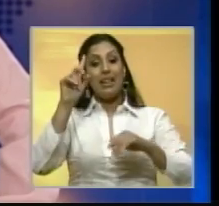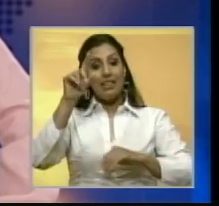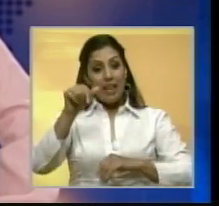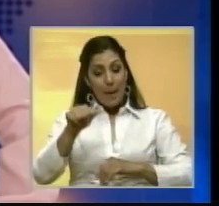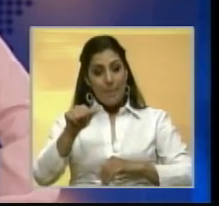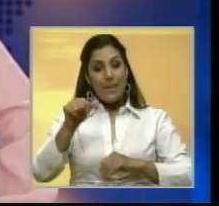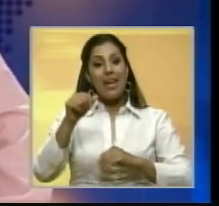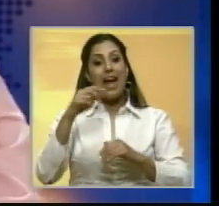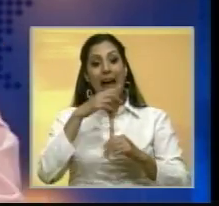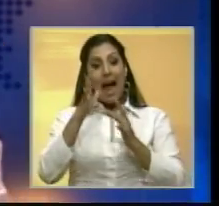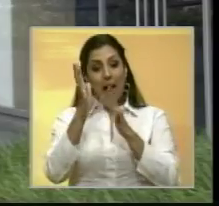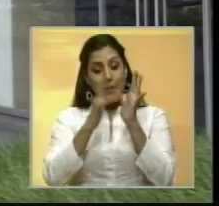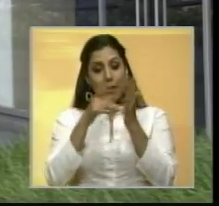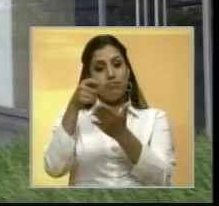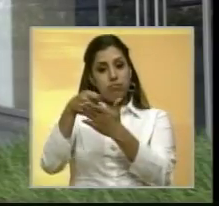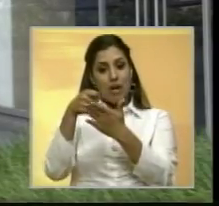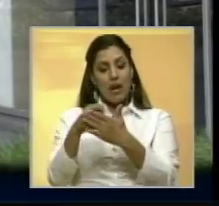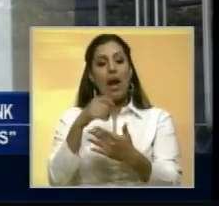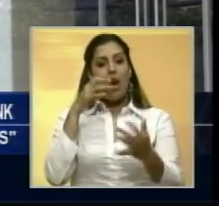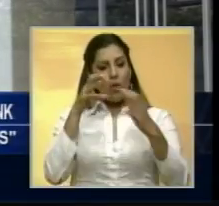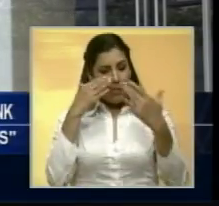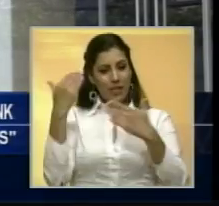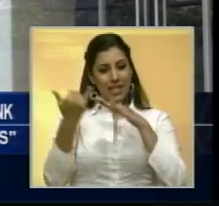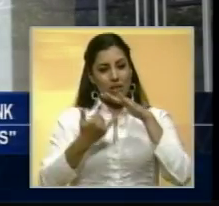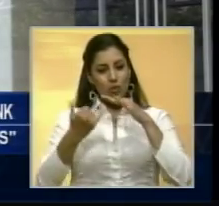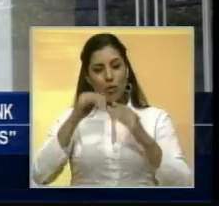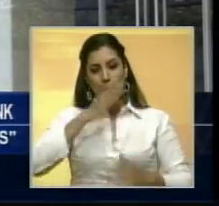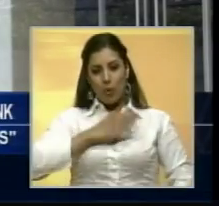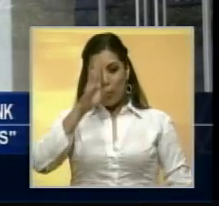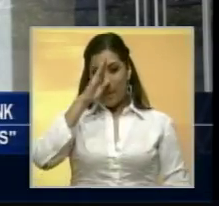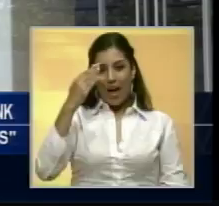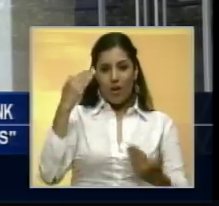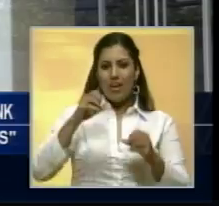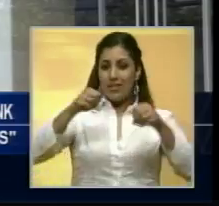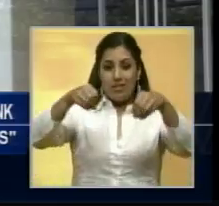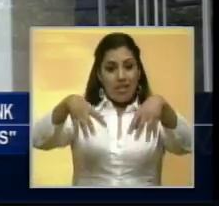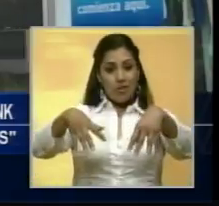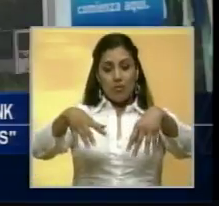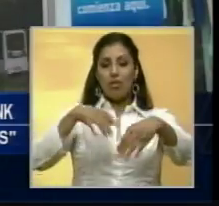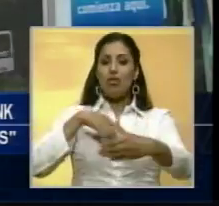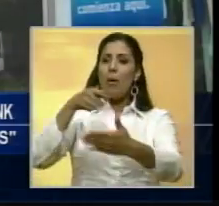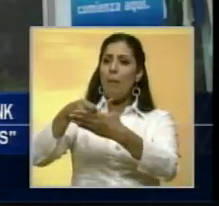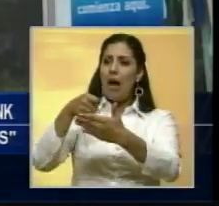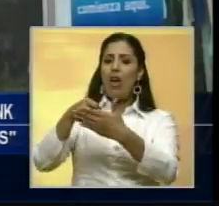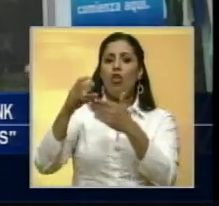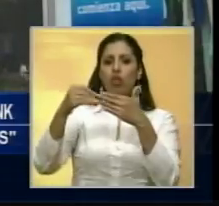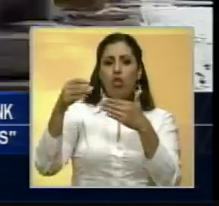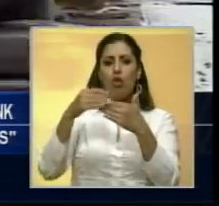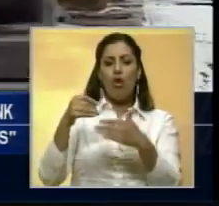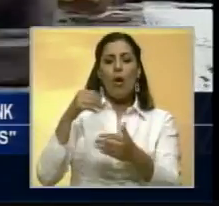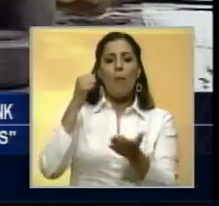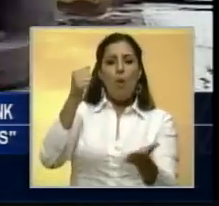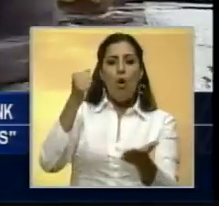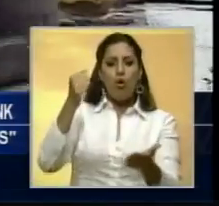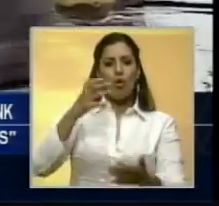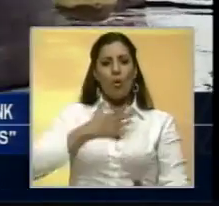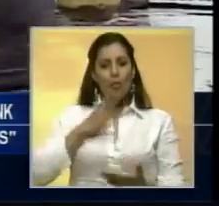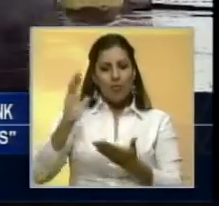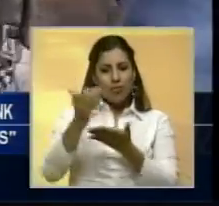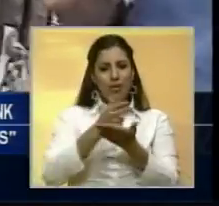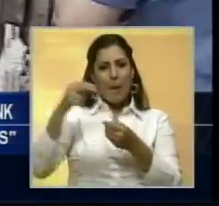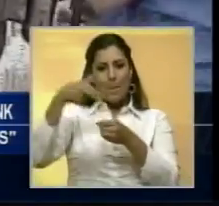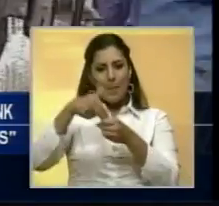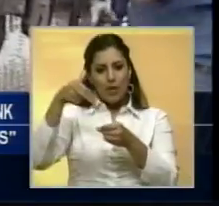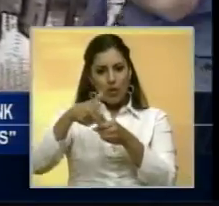ambas organizaciones. A través de un comunicado, la institución financiera renunció a ser la entidad encargada de pagar varios bonos emitidos por la